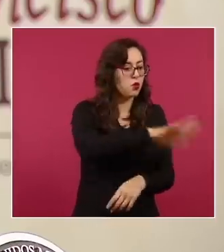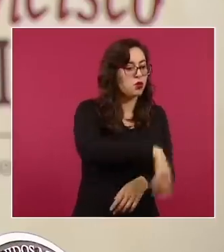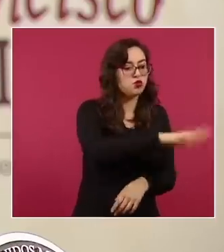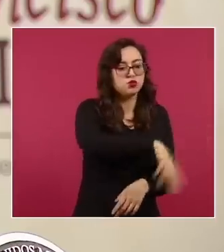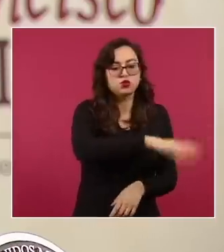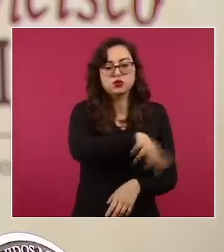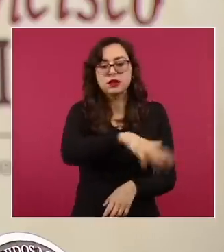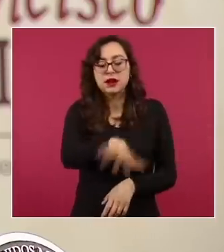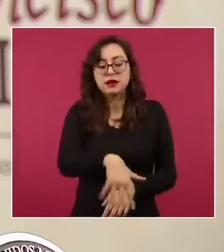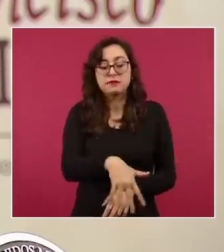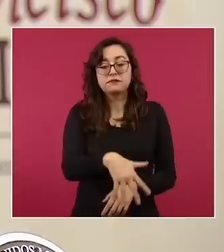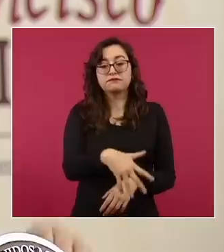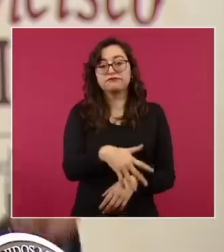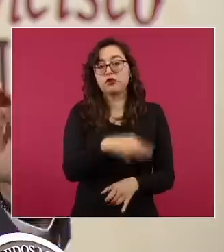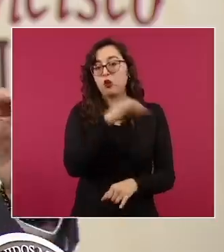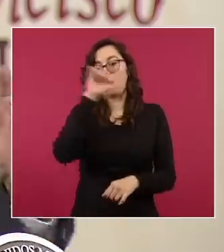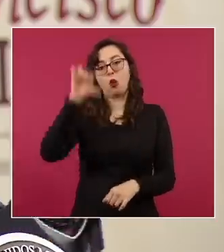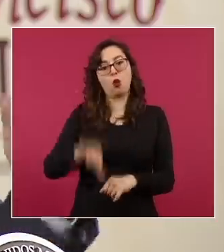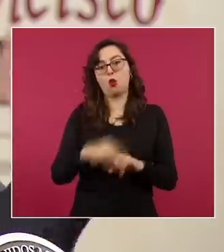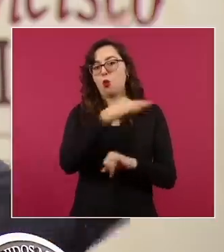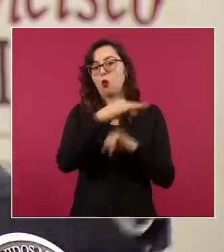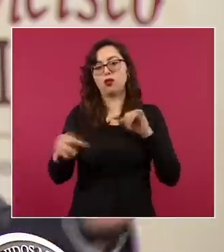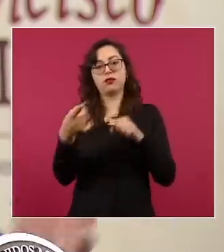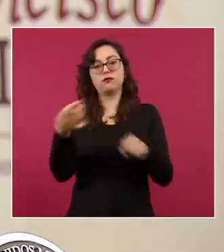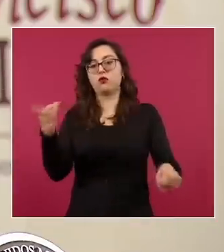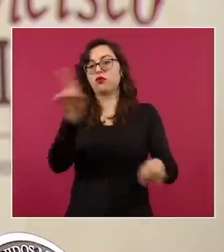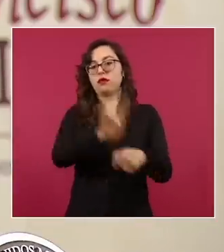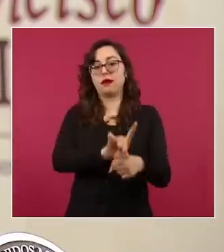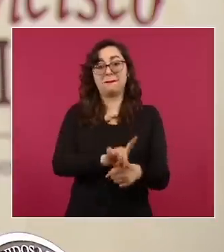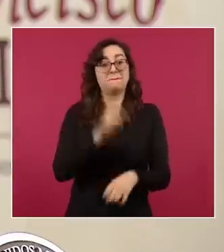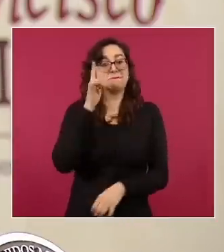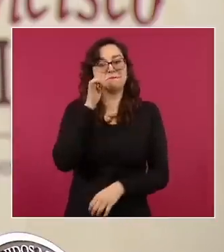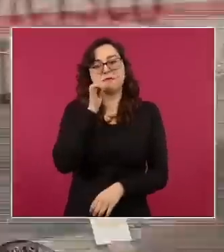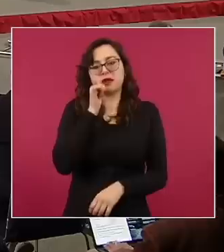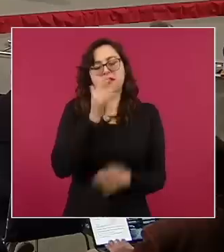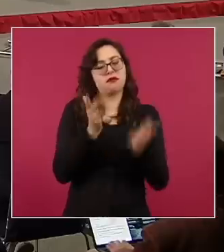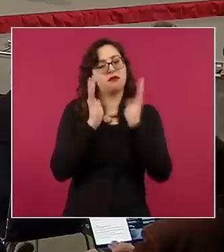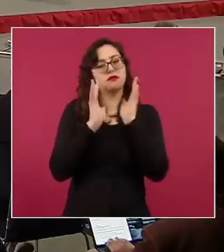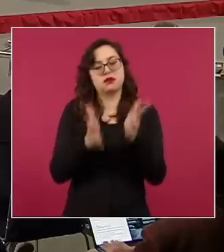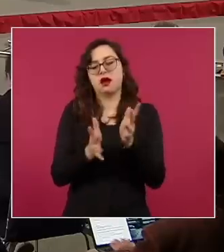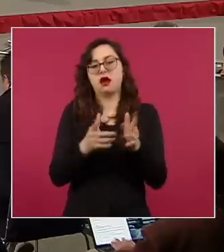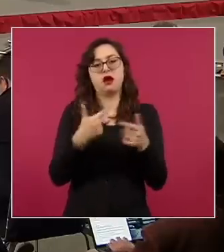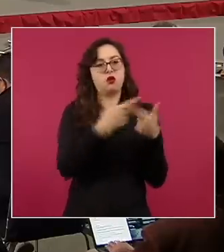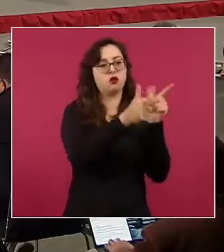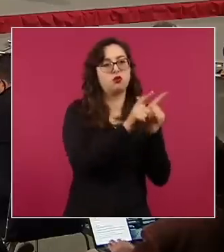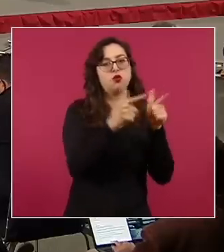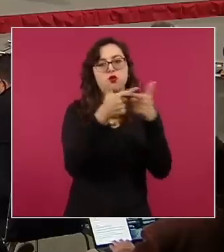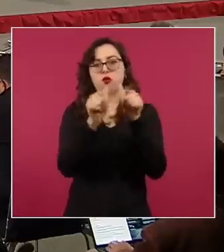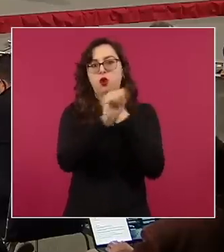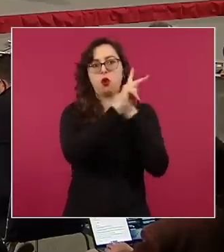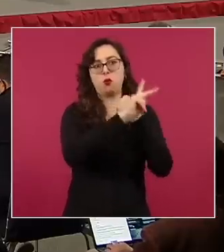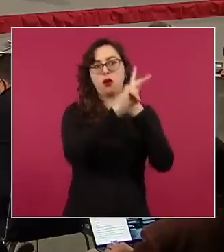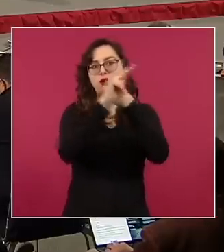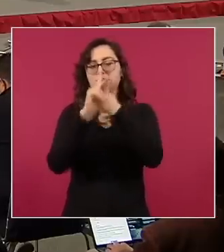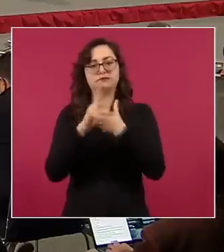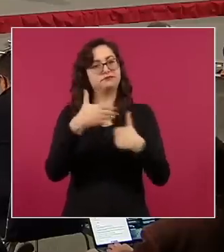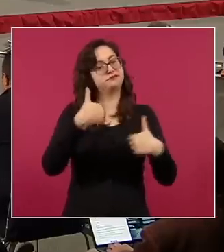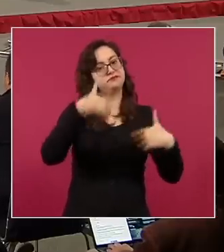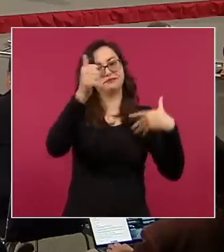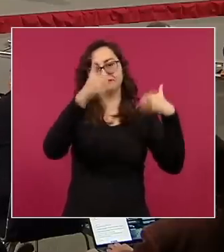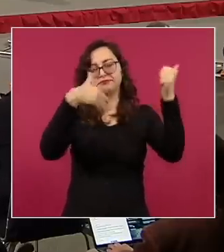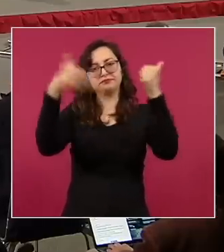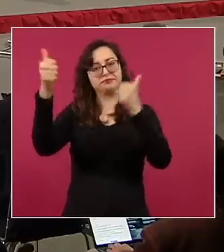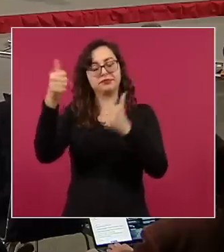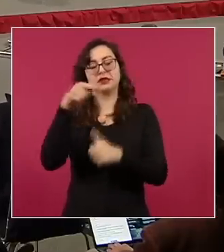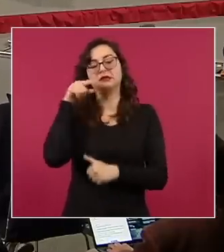Entonces, ya mañana les informaremos cuándo es exactamente el retorno del equipo mexicano de rescate que fue a Turquía. Y eso sería cuento,